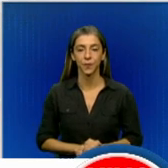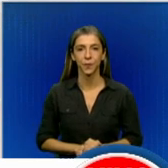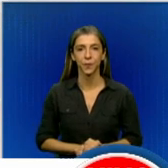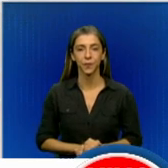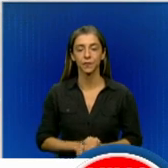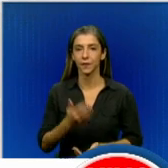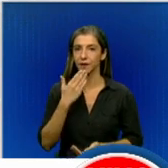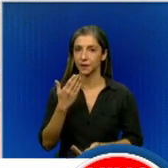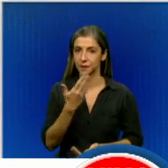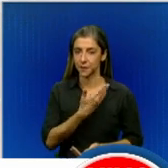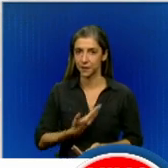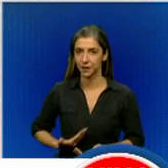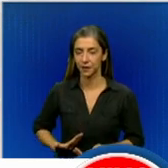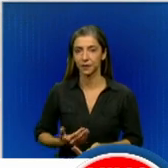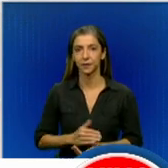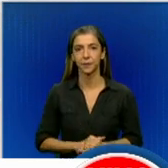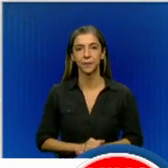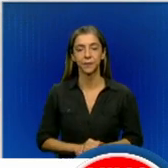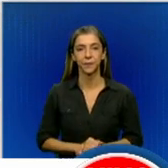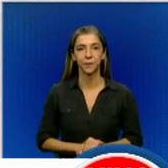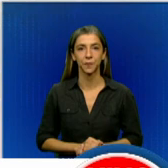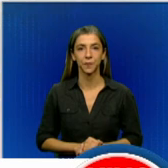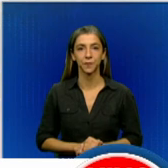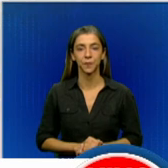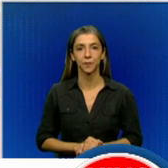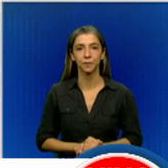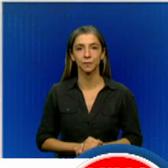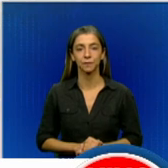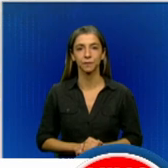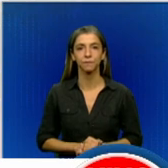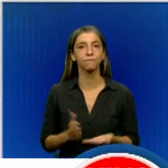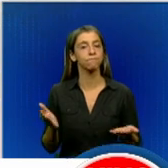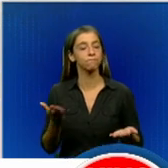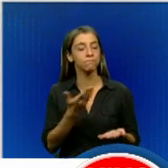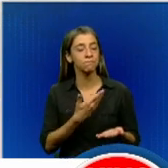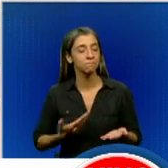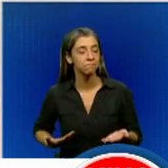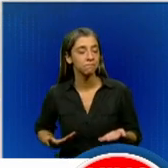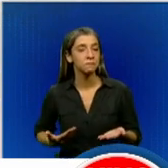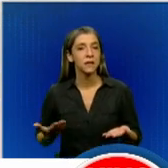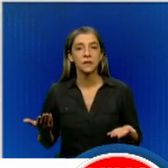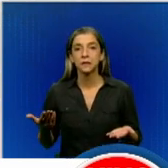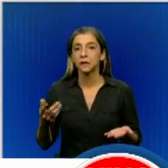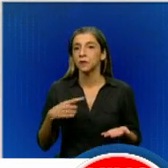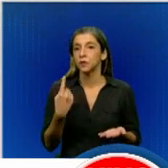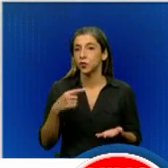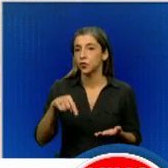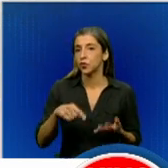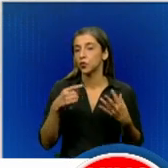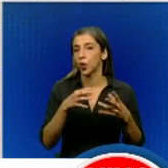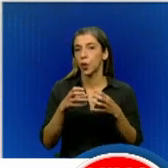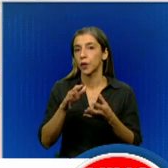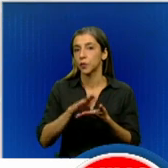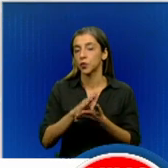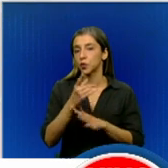gracias presidente el presidente estamos tratando un proyecto que tal